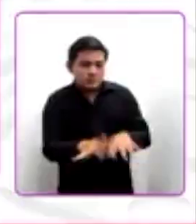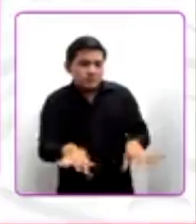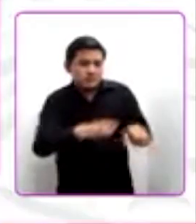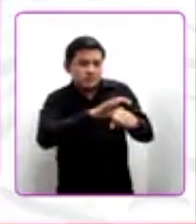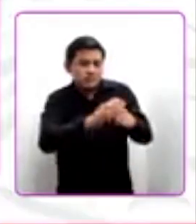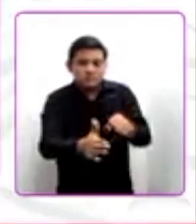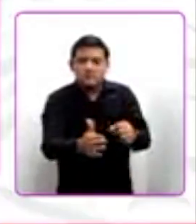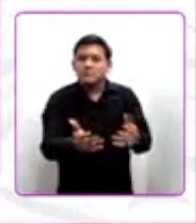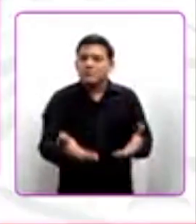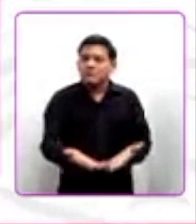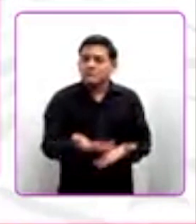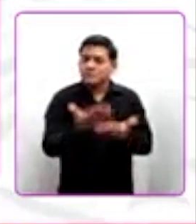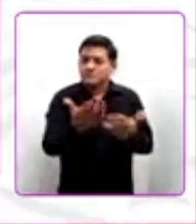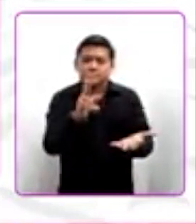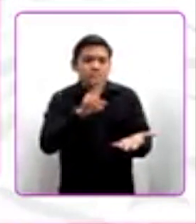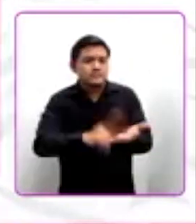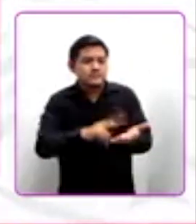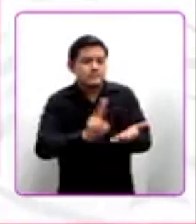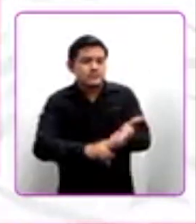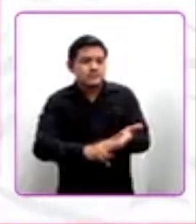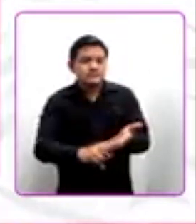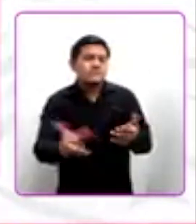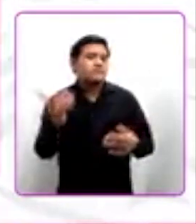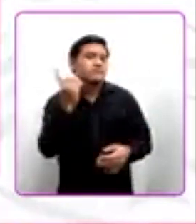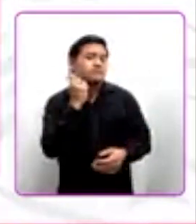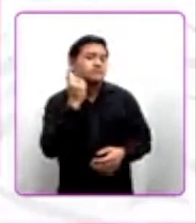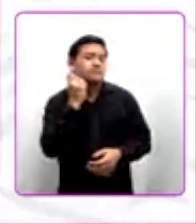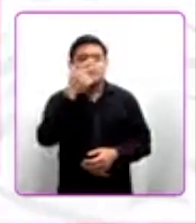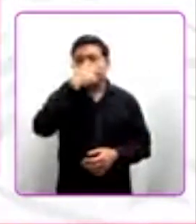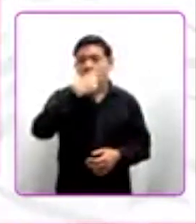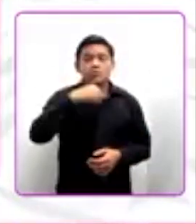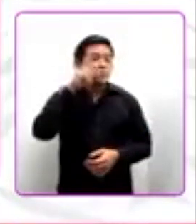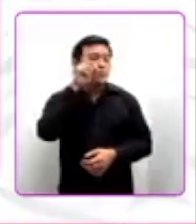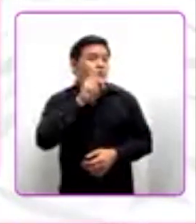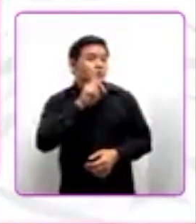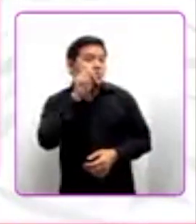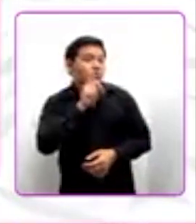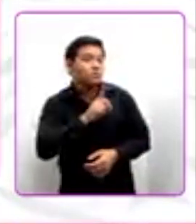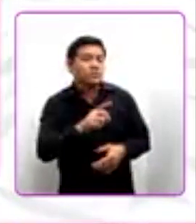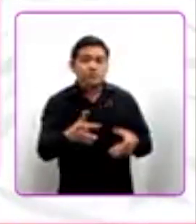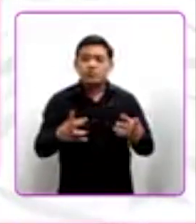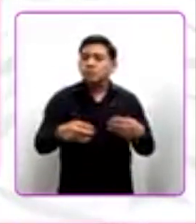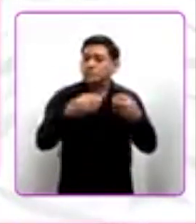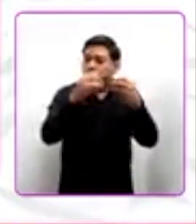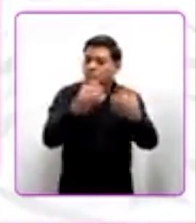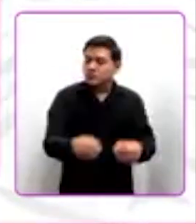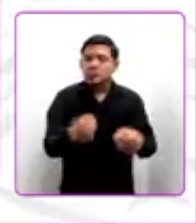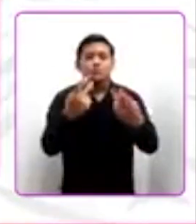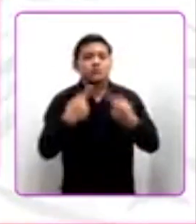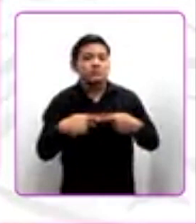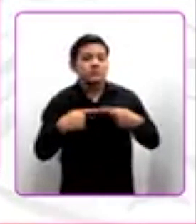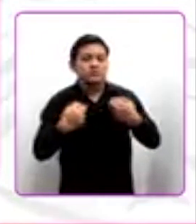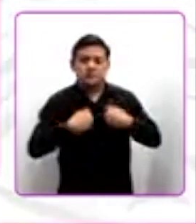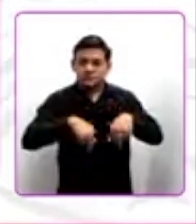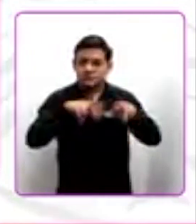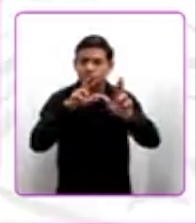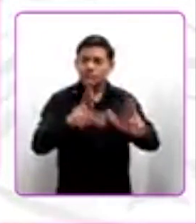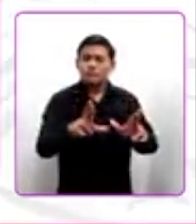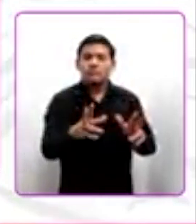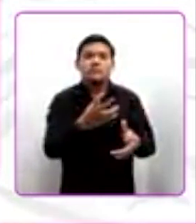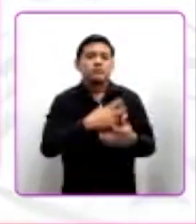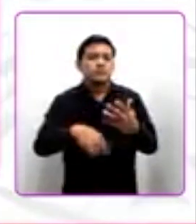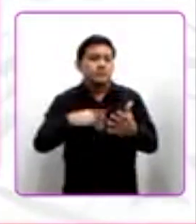proporcional. Se declara la validez de diputadas y diputados electos por el principio de representación proporcional a la